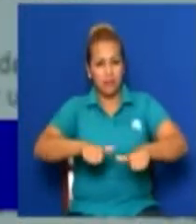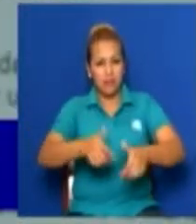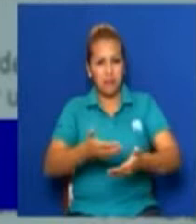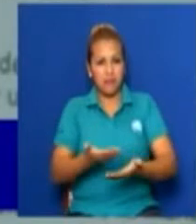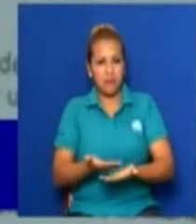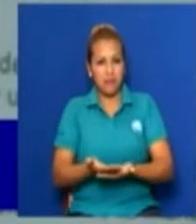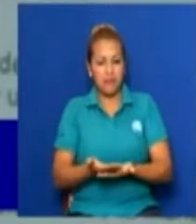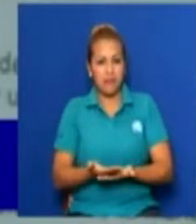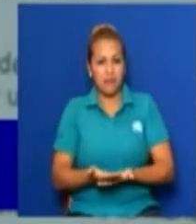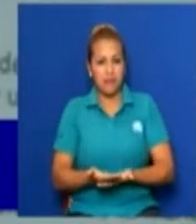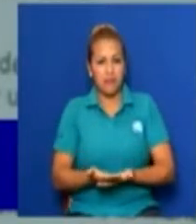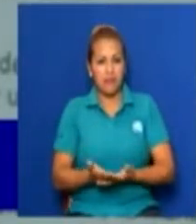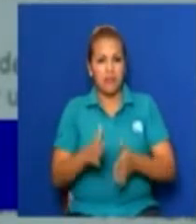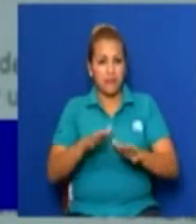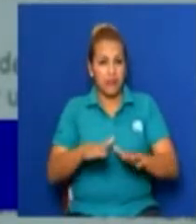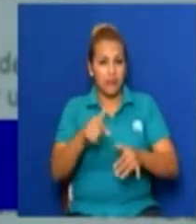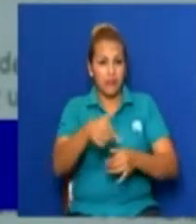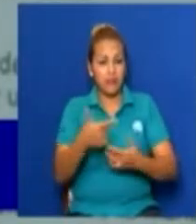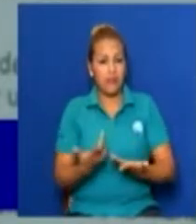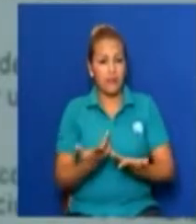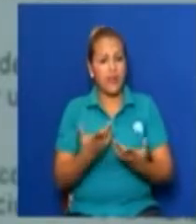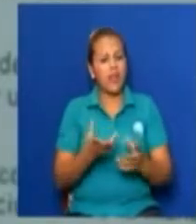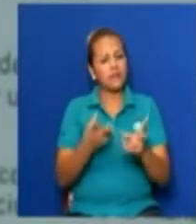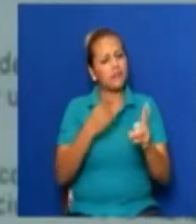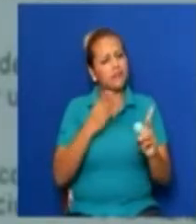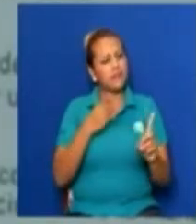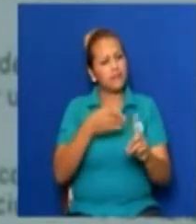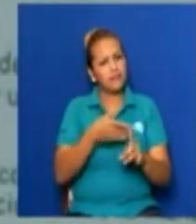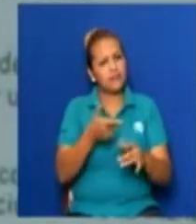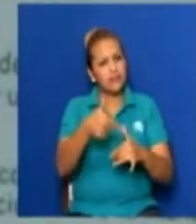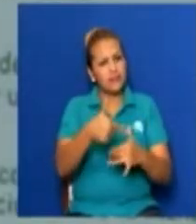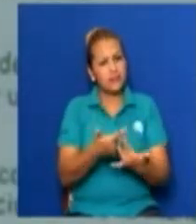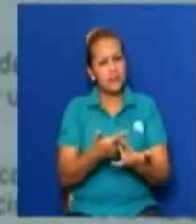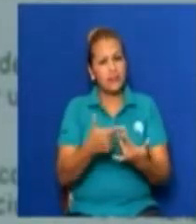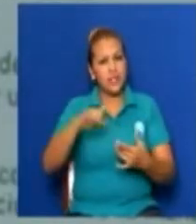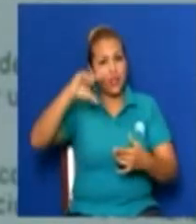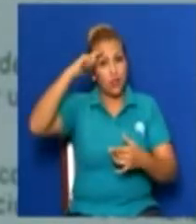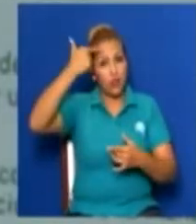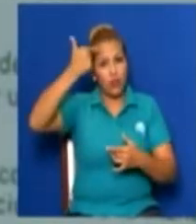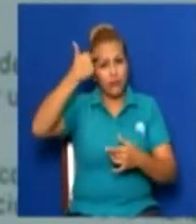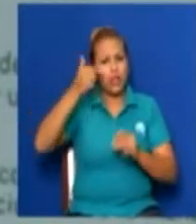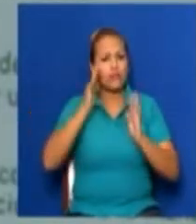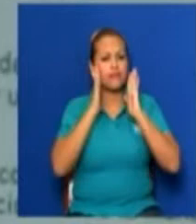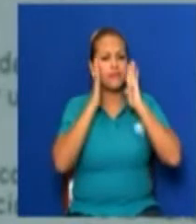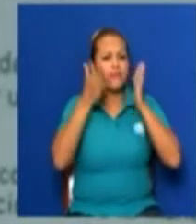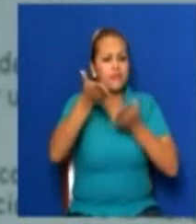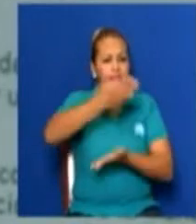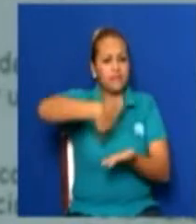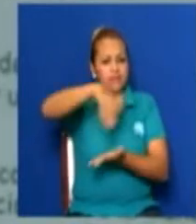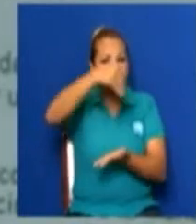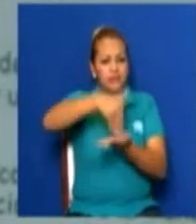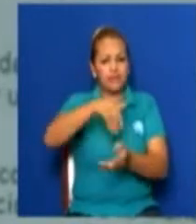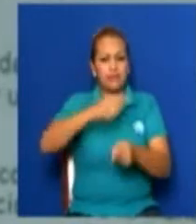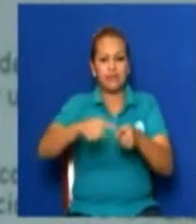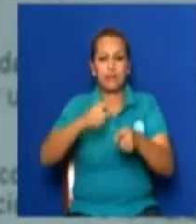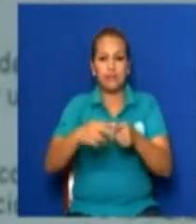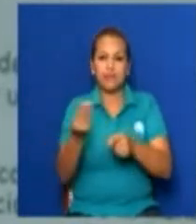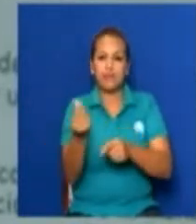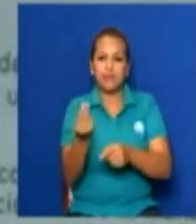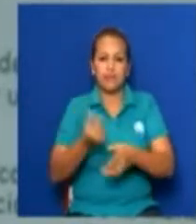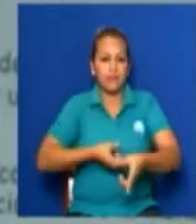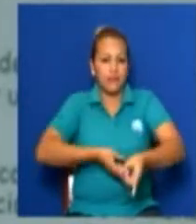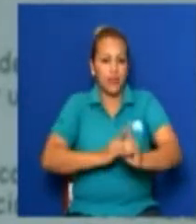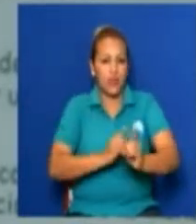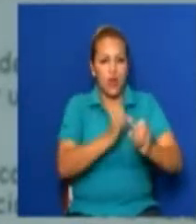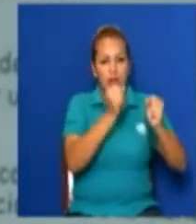que está dirigido a que los estados partes centren su atención en la remuneración igual